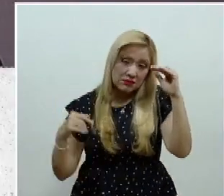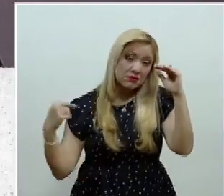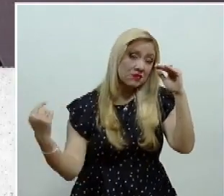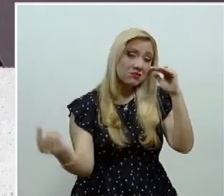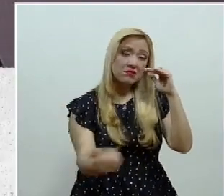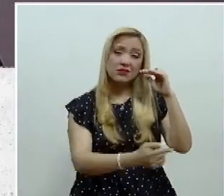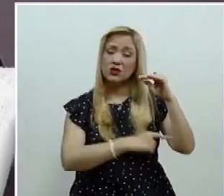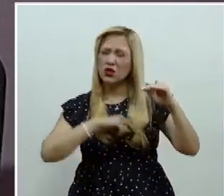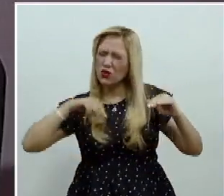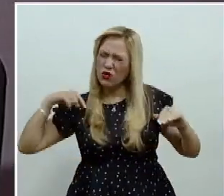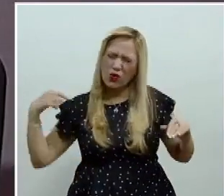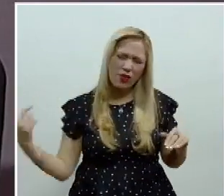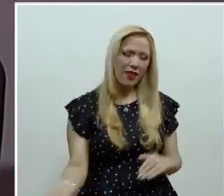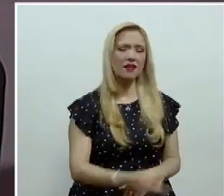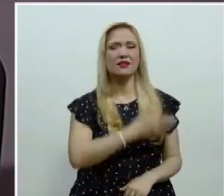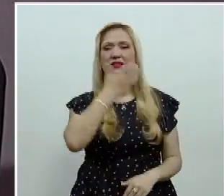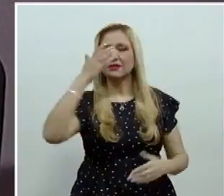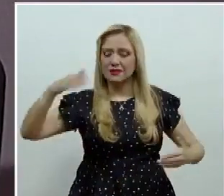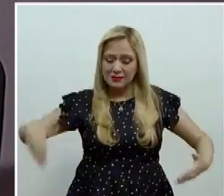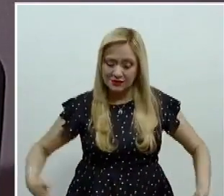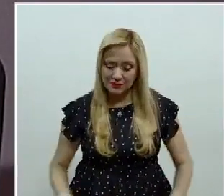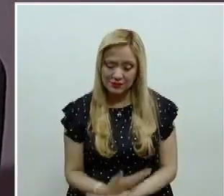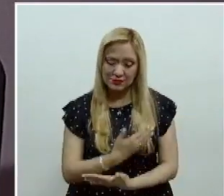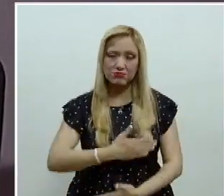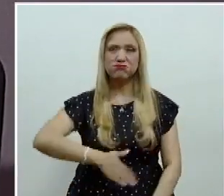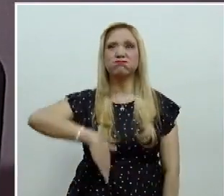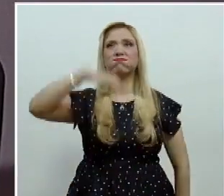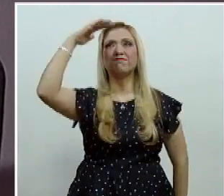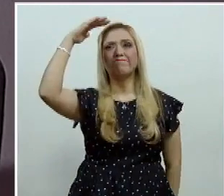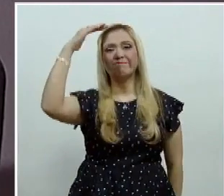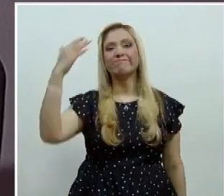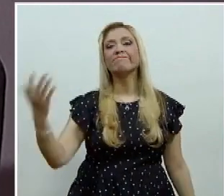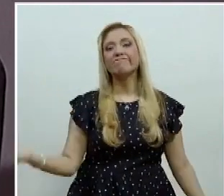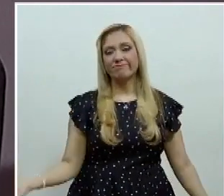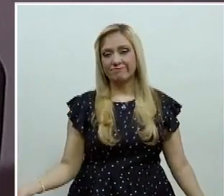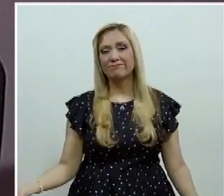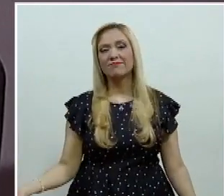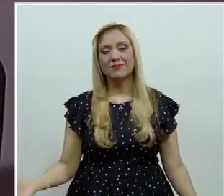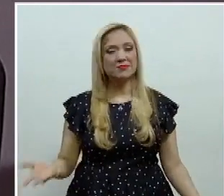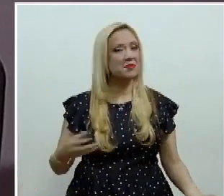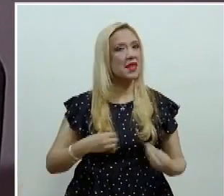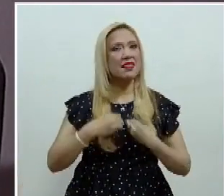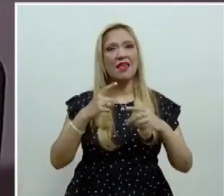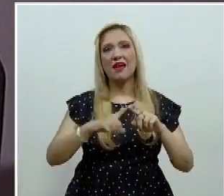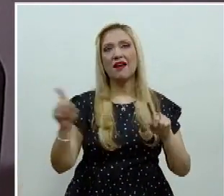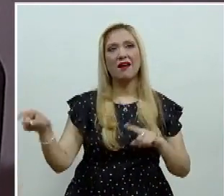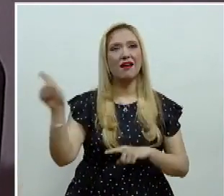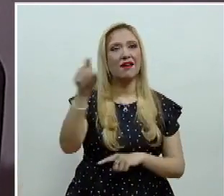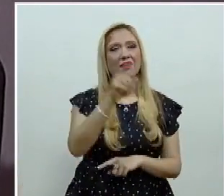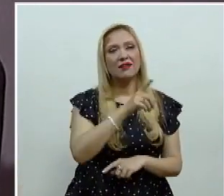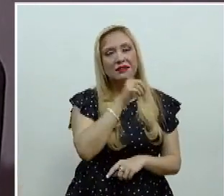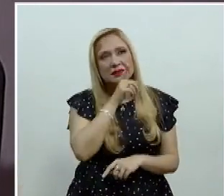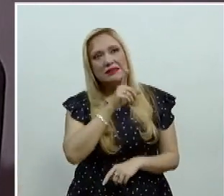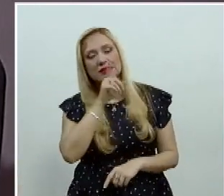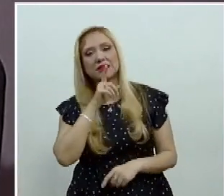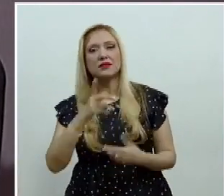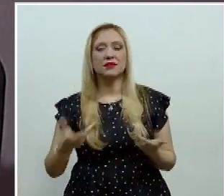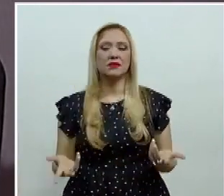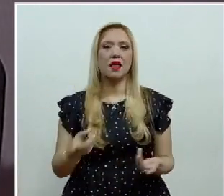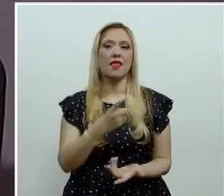este país, todas, desde que nacemos al día de hoy, en todos los aspectos de nuestra vida. Entonces,